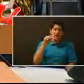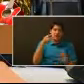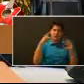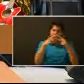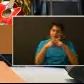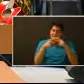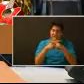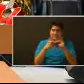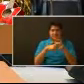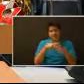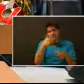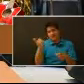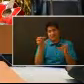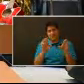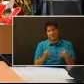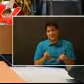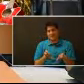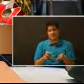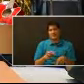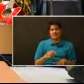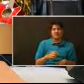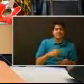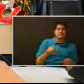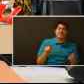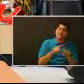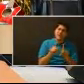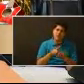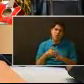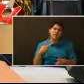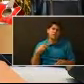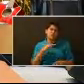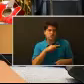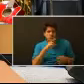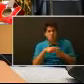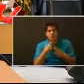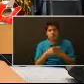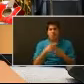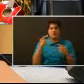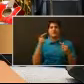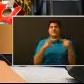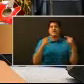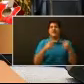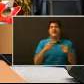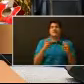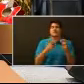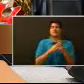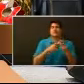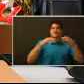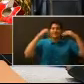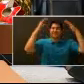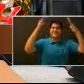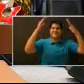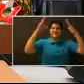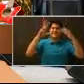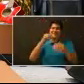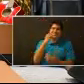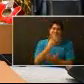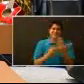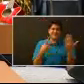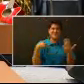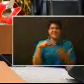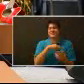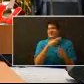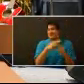desconocido. Igual nosotros, cuando nos enfrentamos a gigantes, no vamos en nuestro nombre,